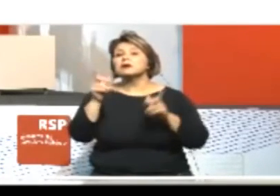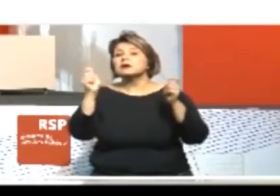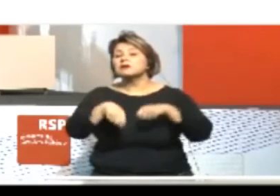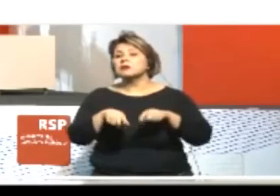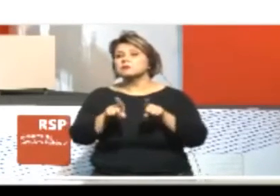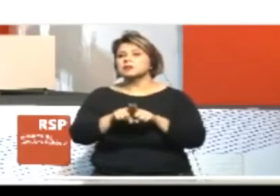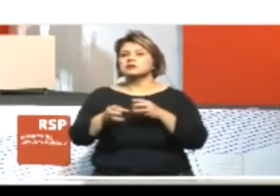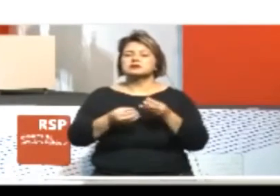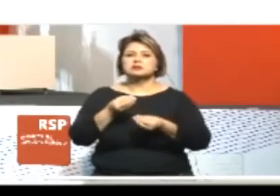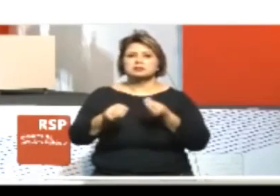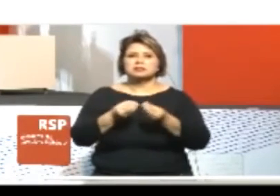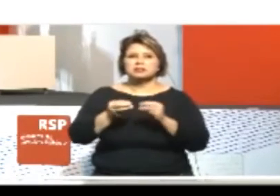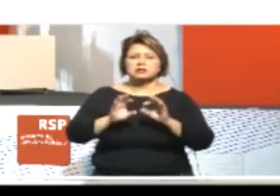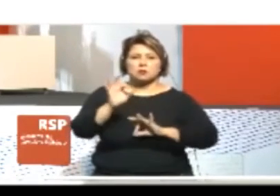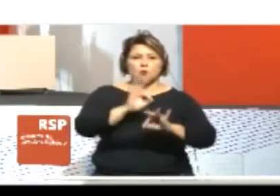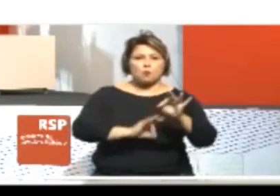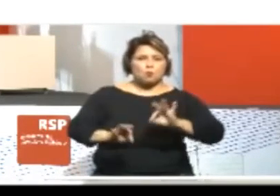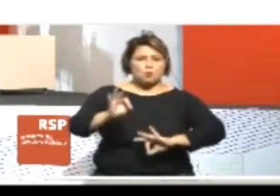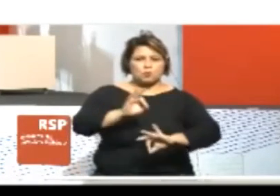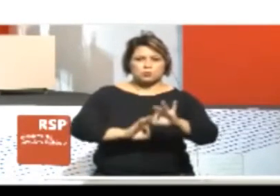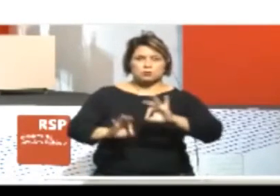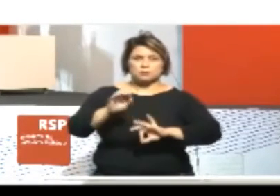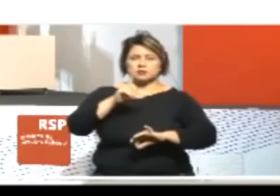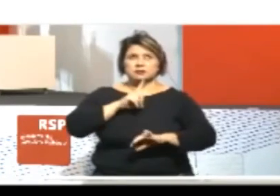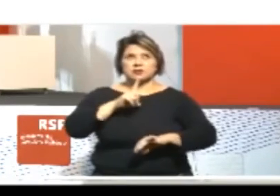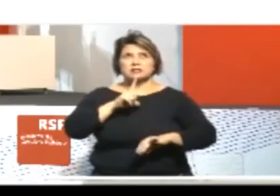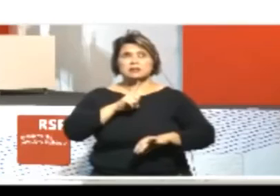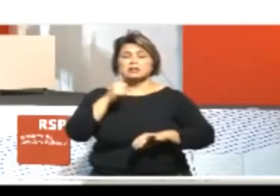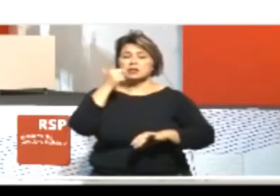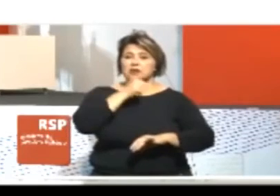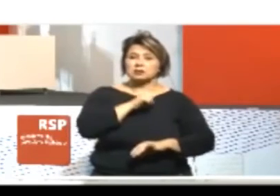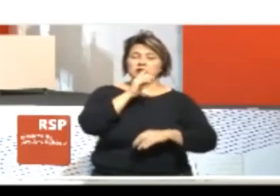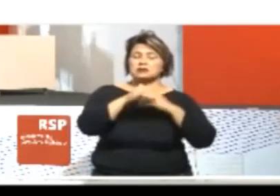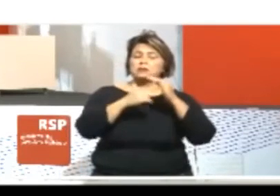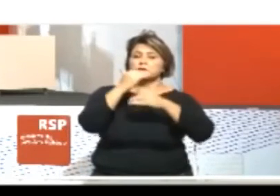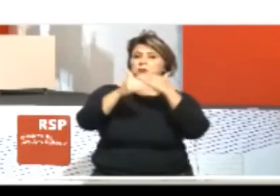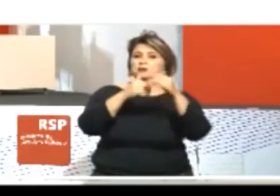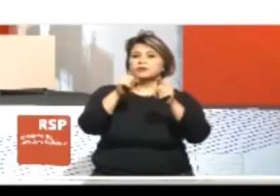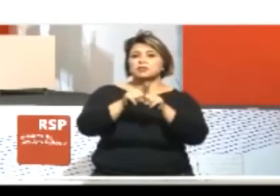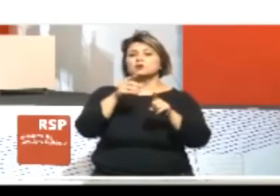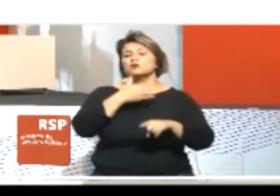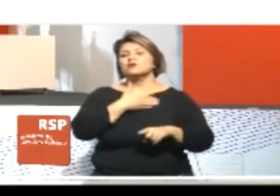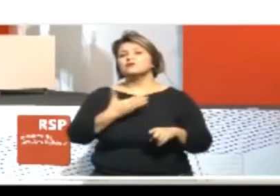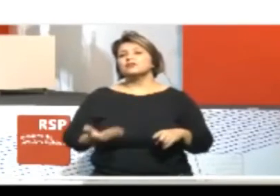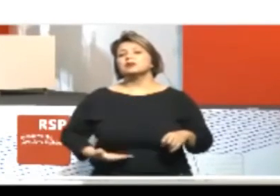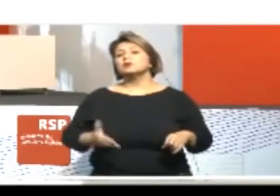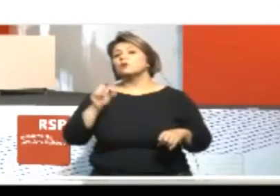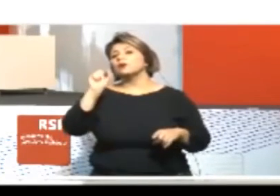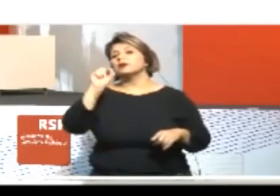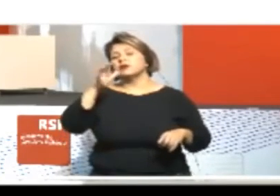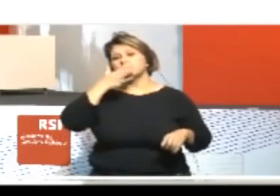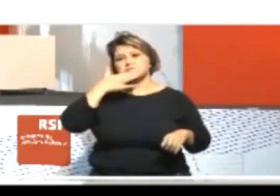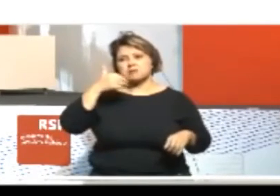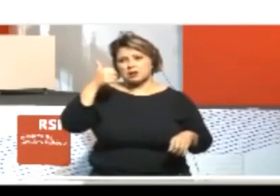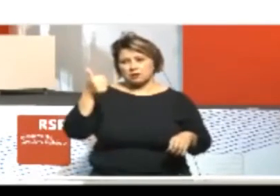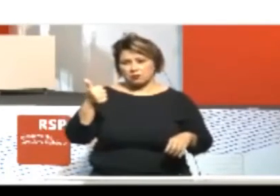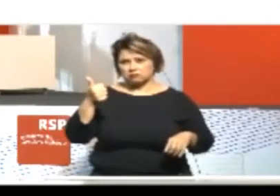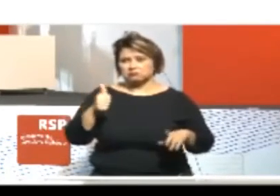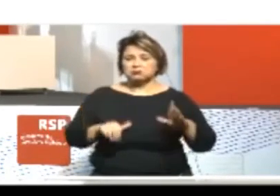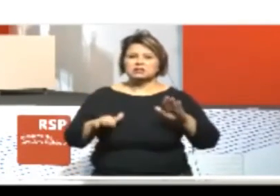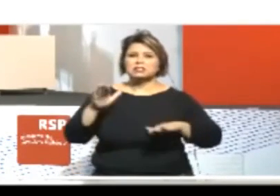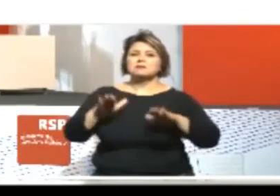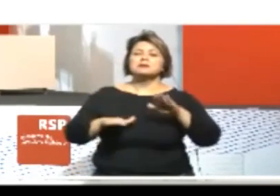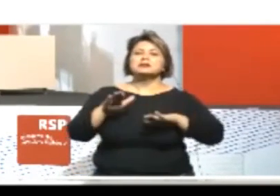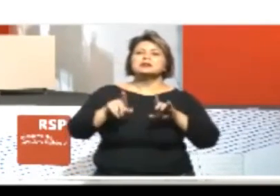organizacional promoverle en un gobierno. Y definitivamente lo mejor es, dependiendo de lo que he estudiado,